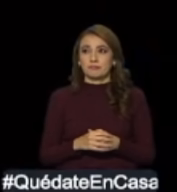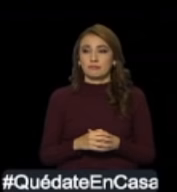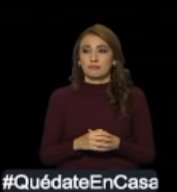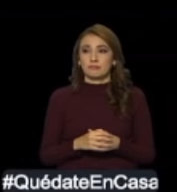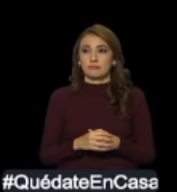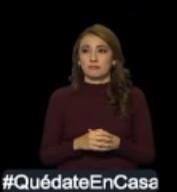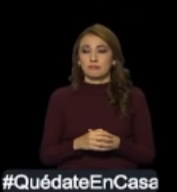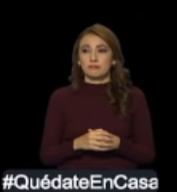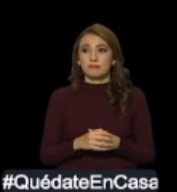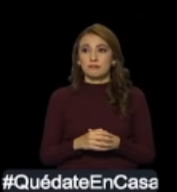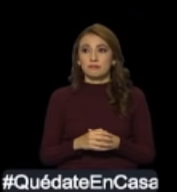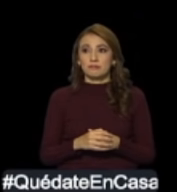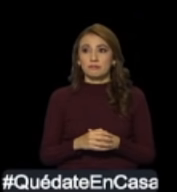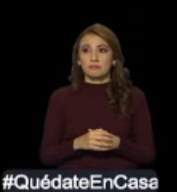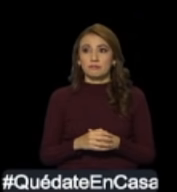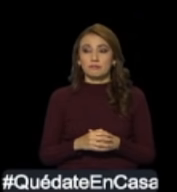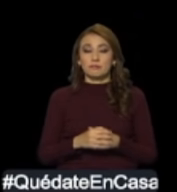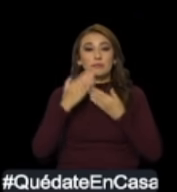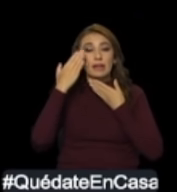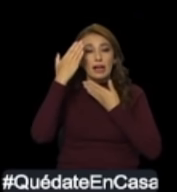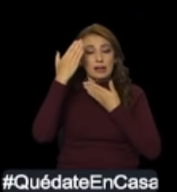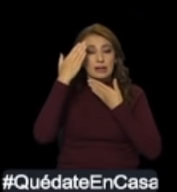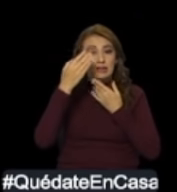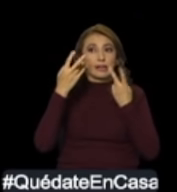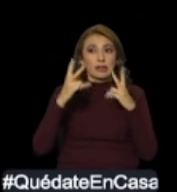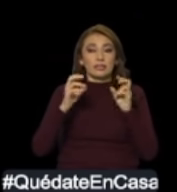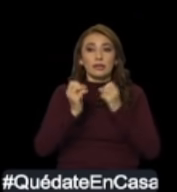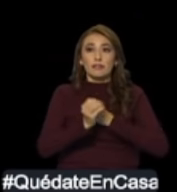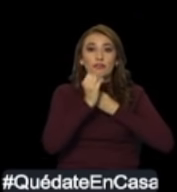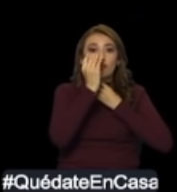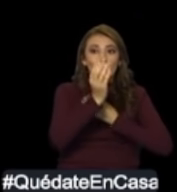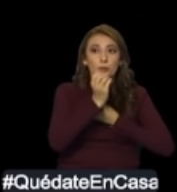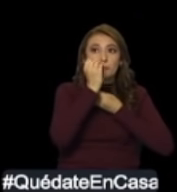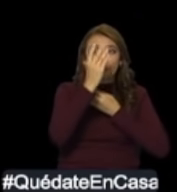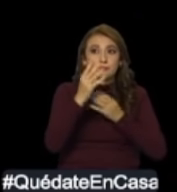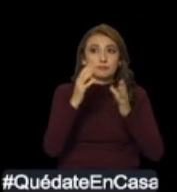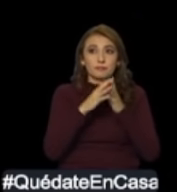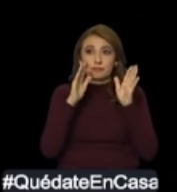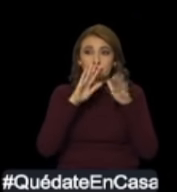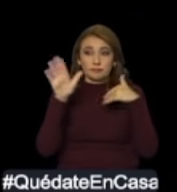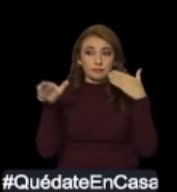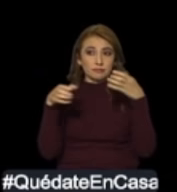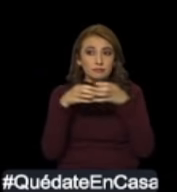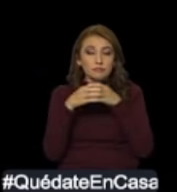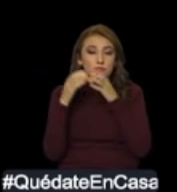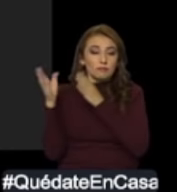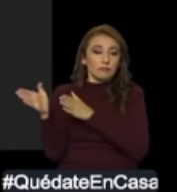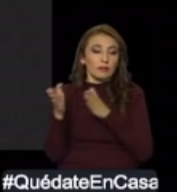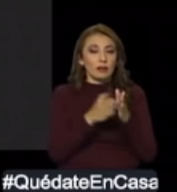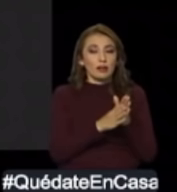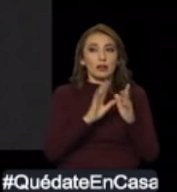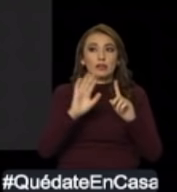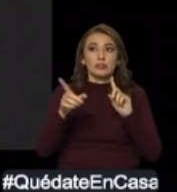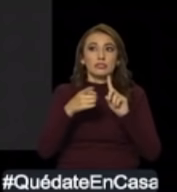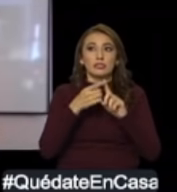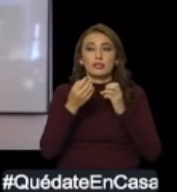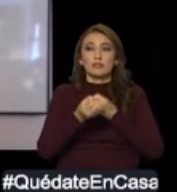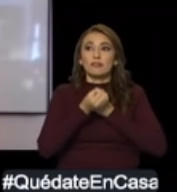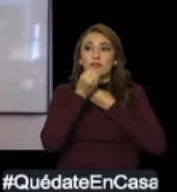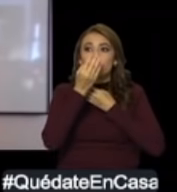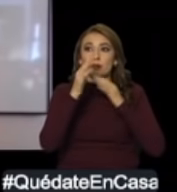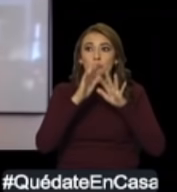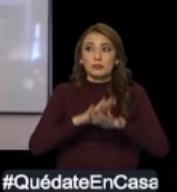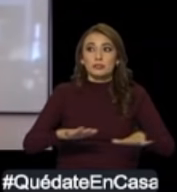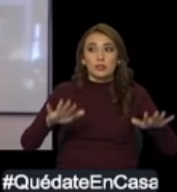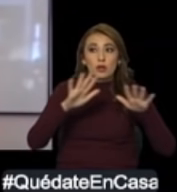los alcaldes y a los GATS la opción de tener información de primera mano para tomar la decisión